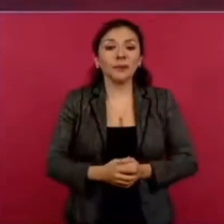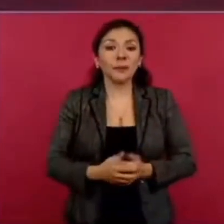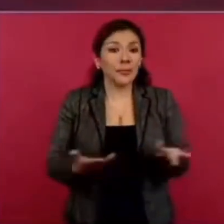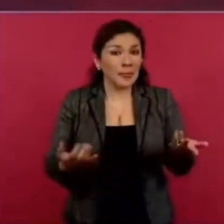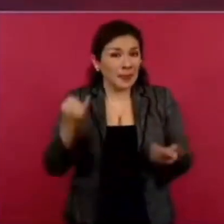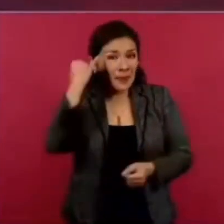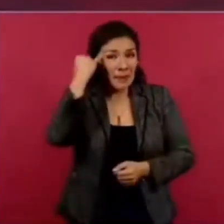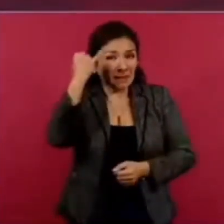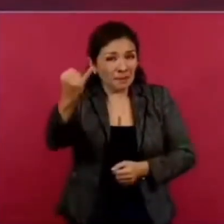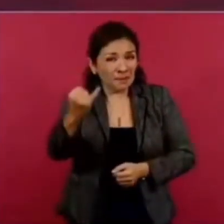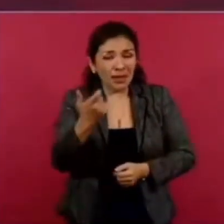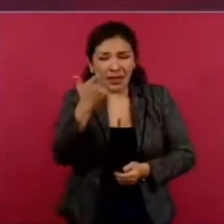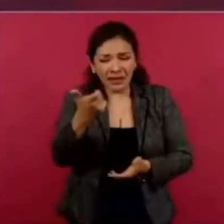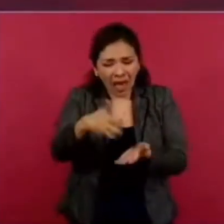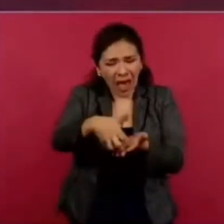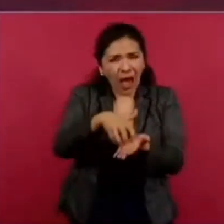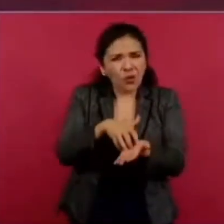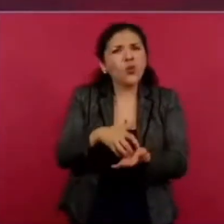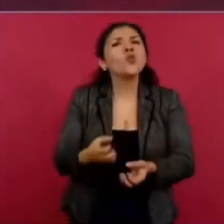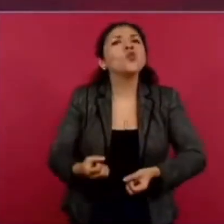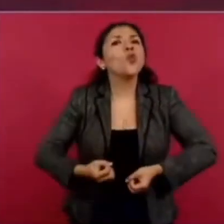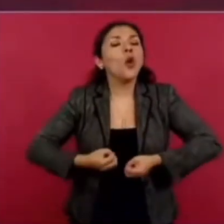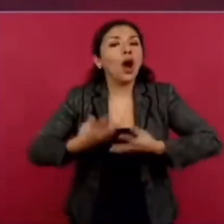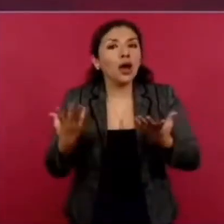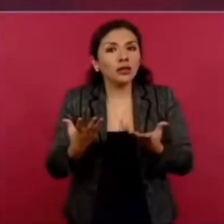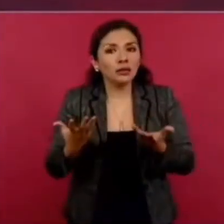Imagínense cuánto nos hemos ahorrado